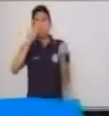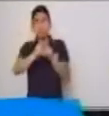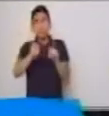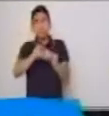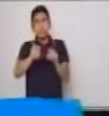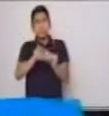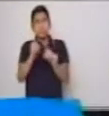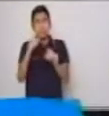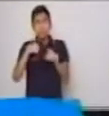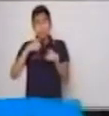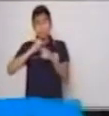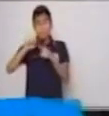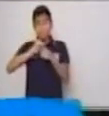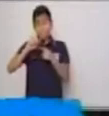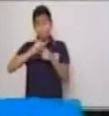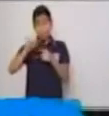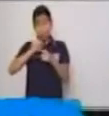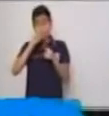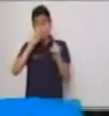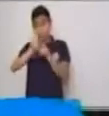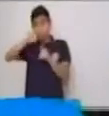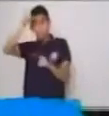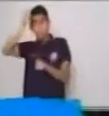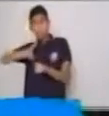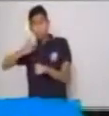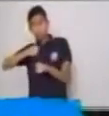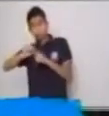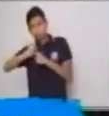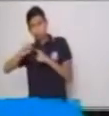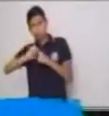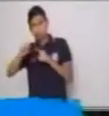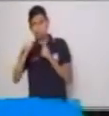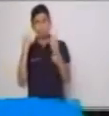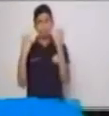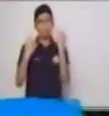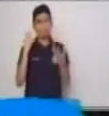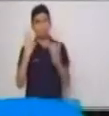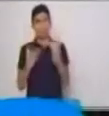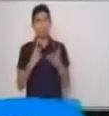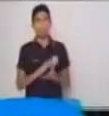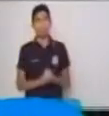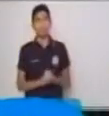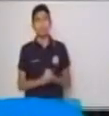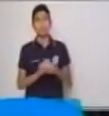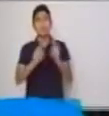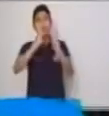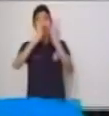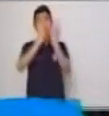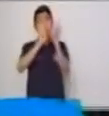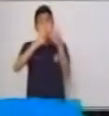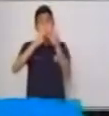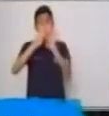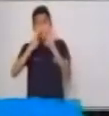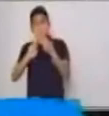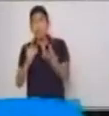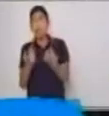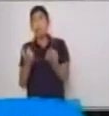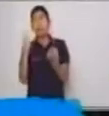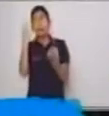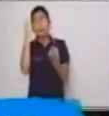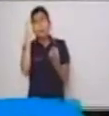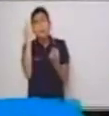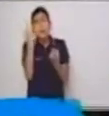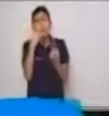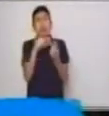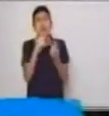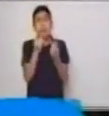a ejercitar sus habilidades y destrezas en matemáticas, pensamiento lógico,